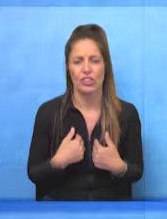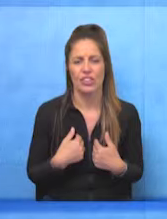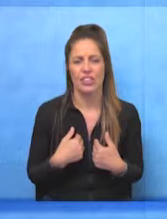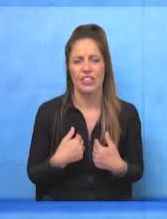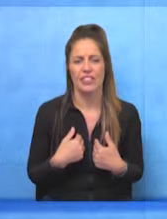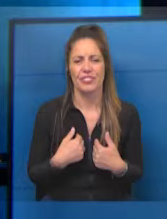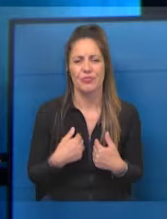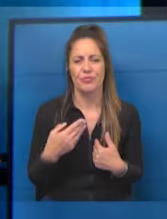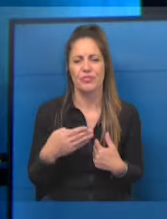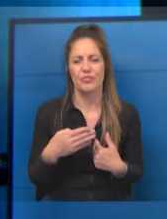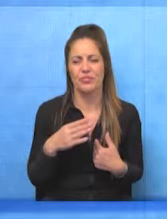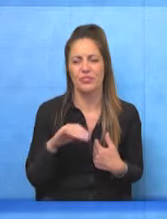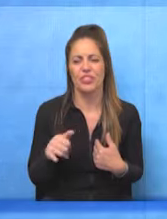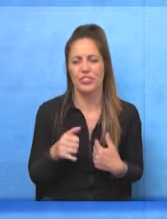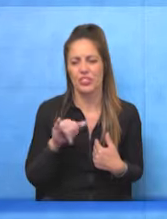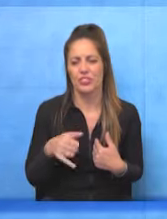joran